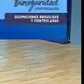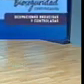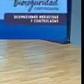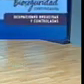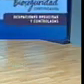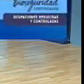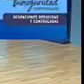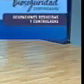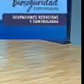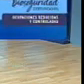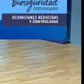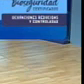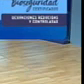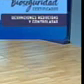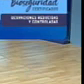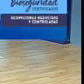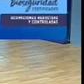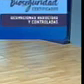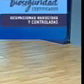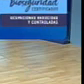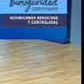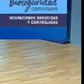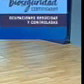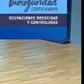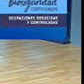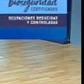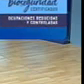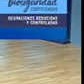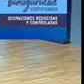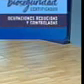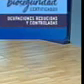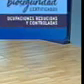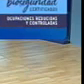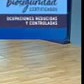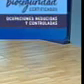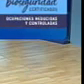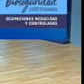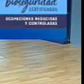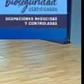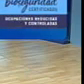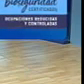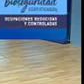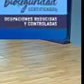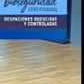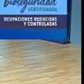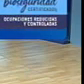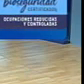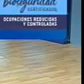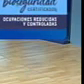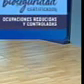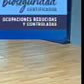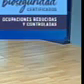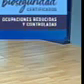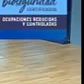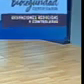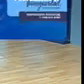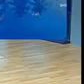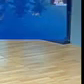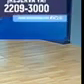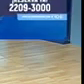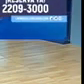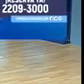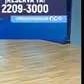certificados que te permitirán disfrutar de tu estadía como te lo mereces y con los mejores cuidados. Reserva ya al